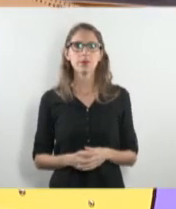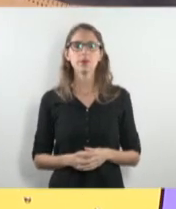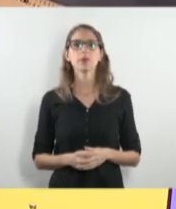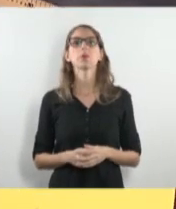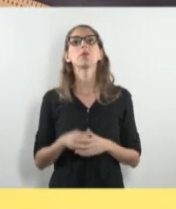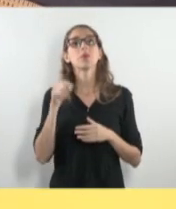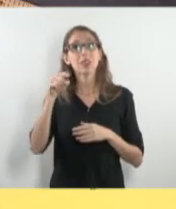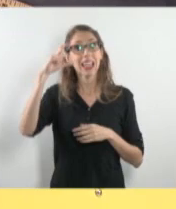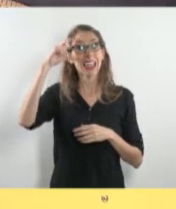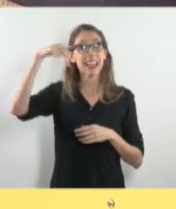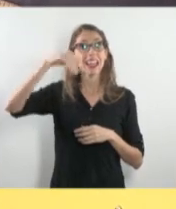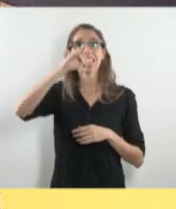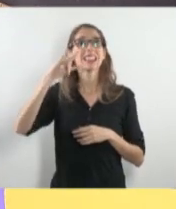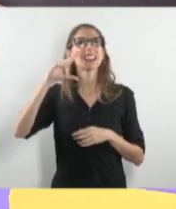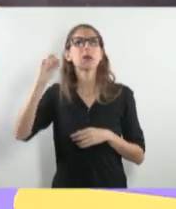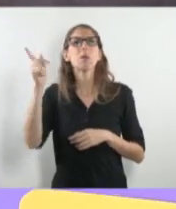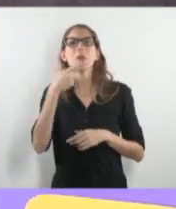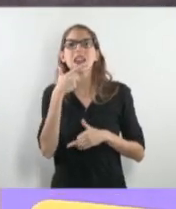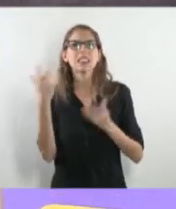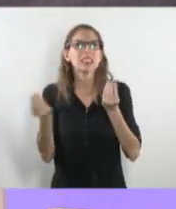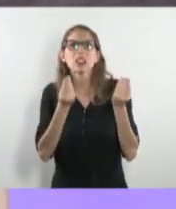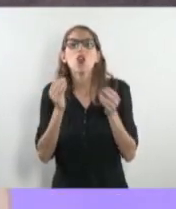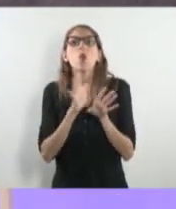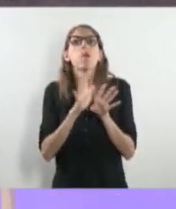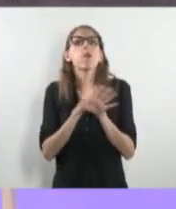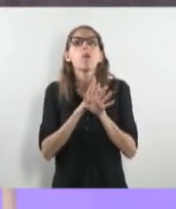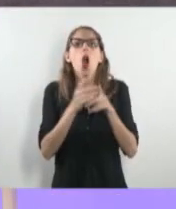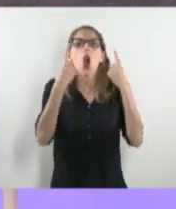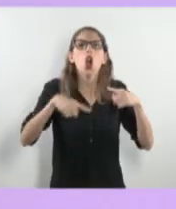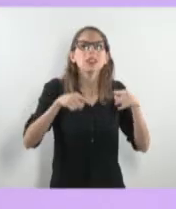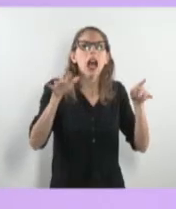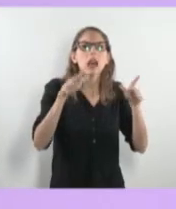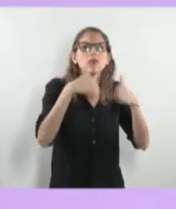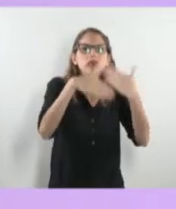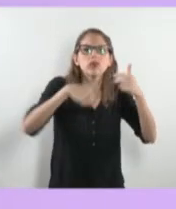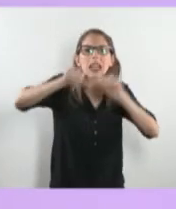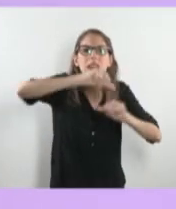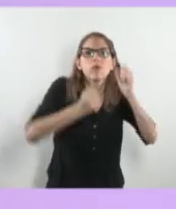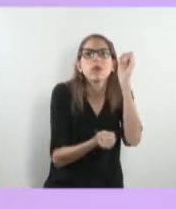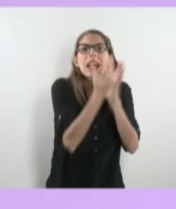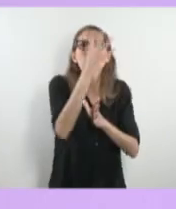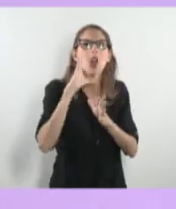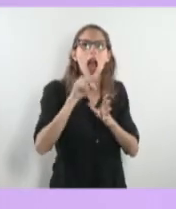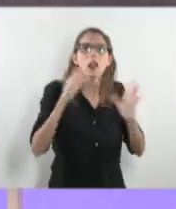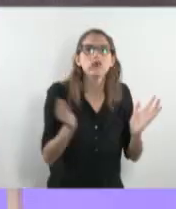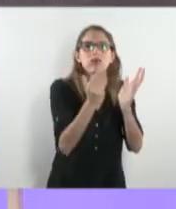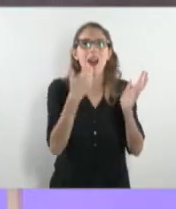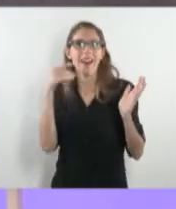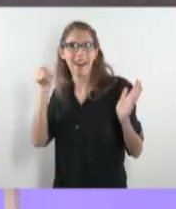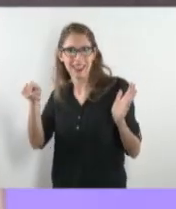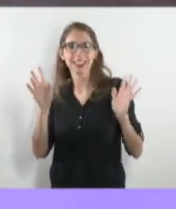¿Las enzimas son entonces como cebadores de reacciones? Algo así, un cebador encendido todo el tiempo.